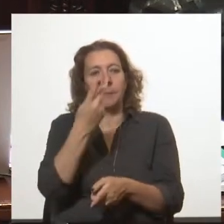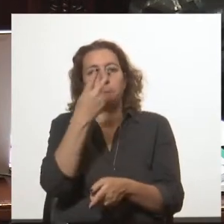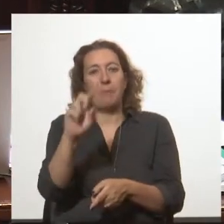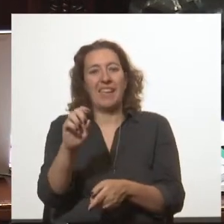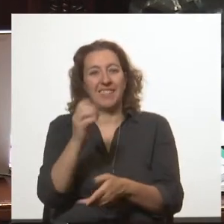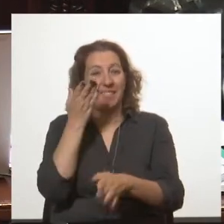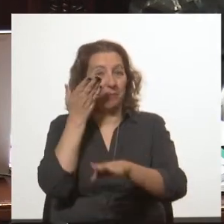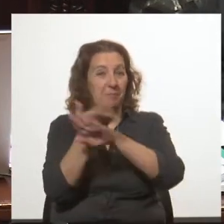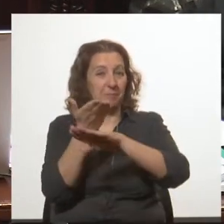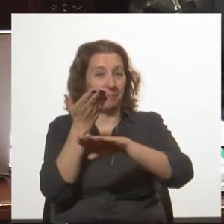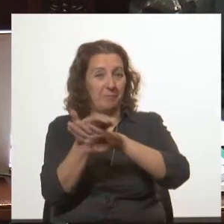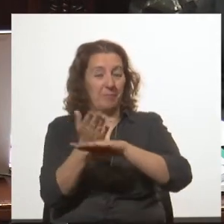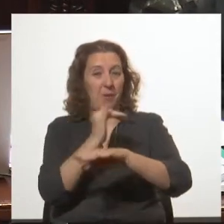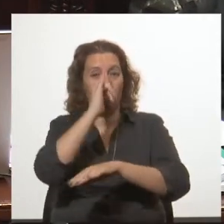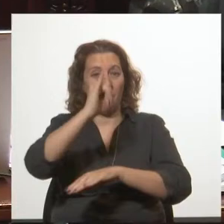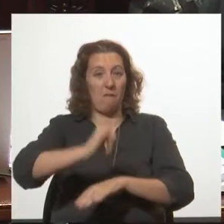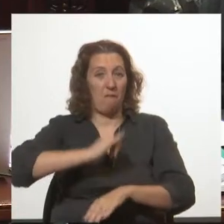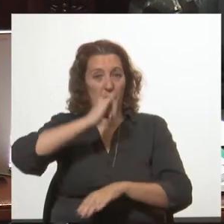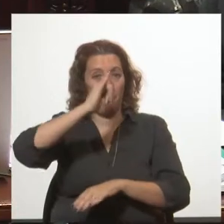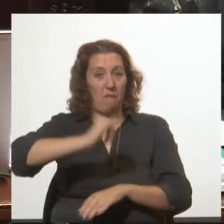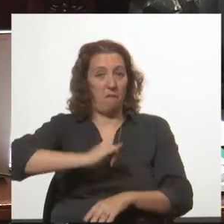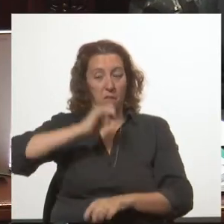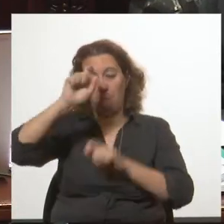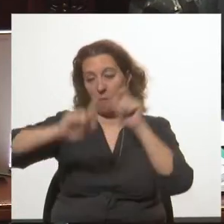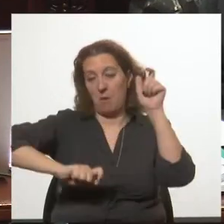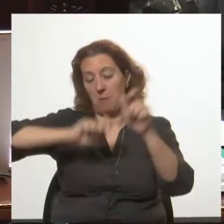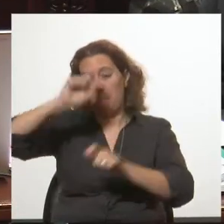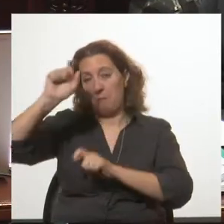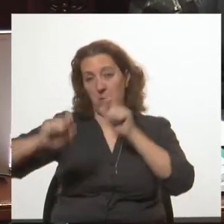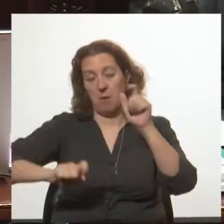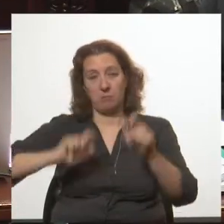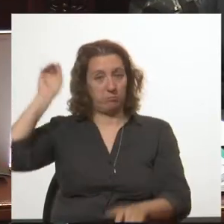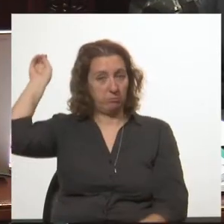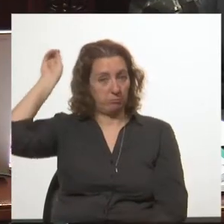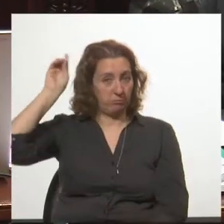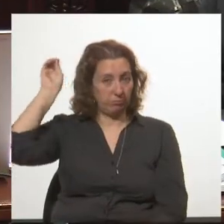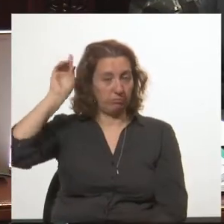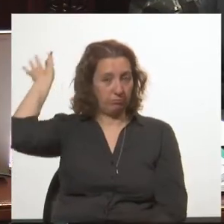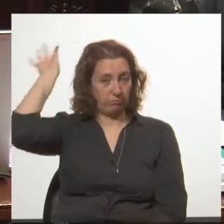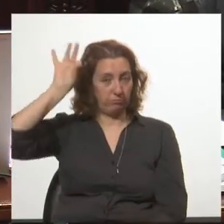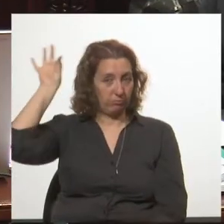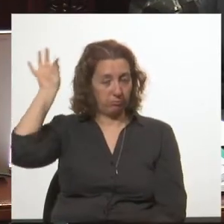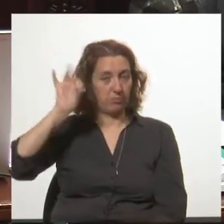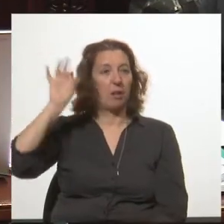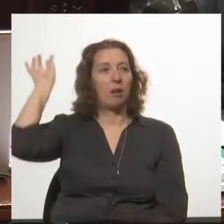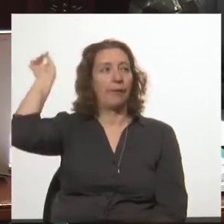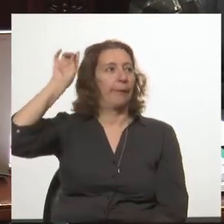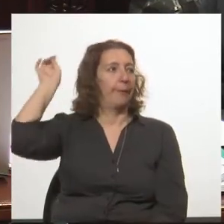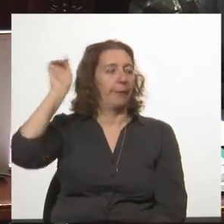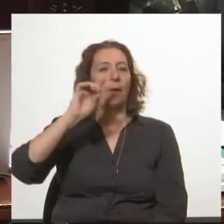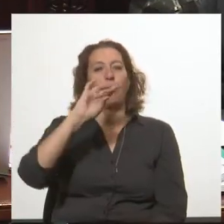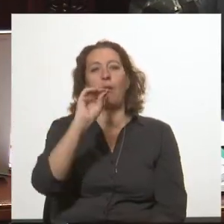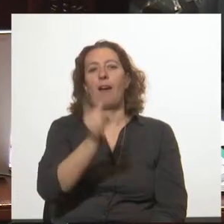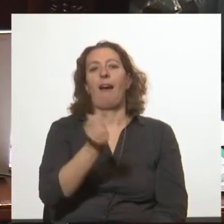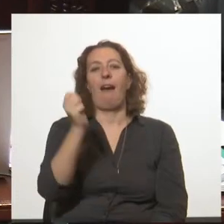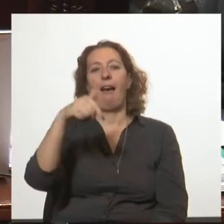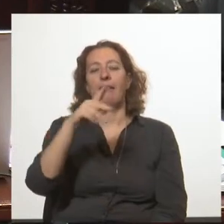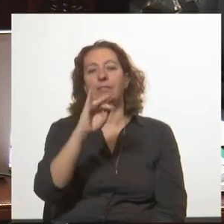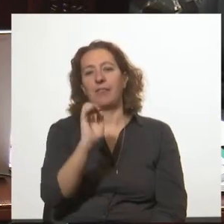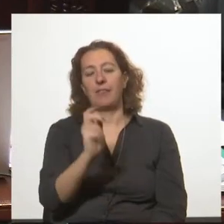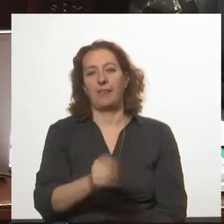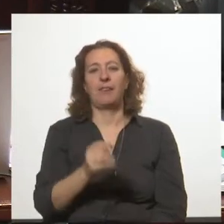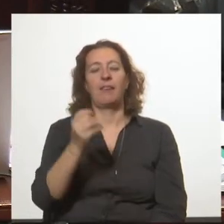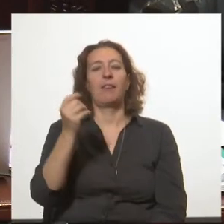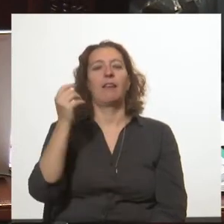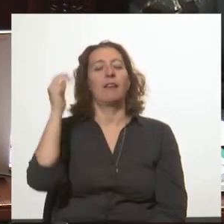informes de parlamentarios de aquel entonces diputado gandini del diputado browser del senador